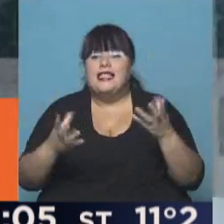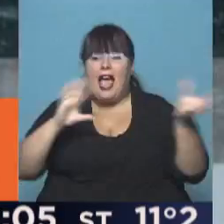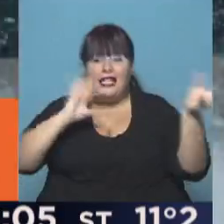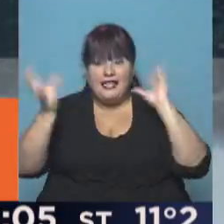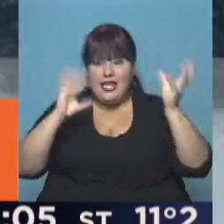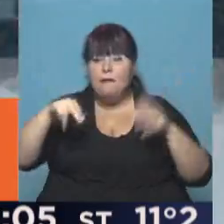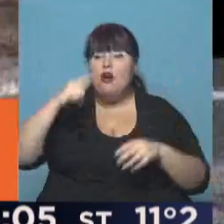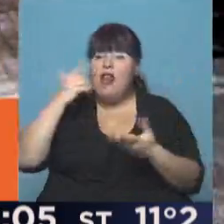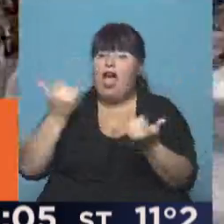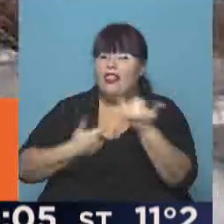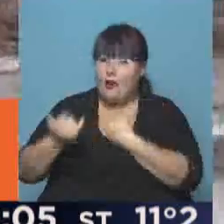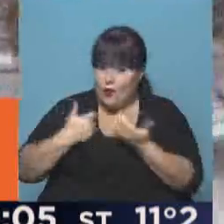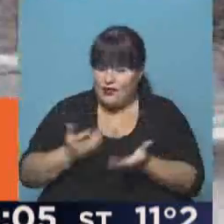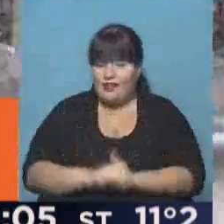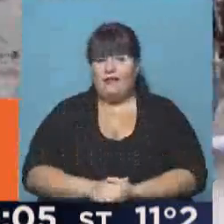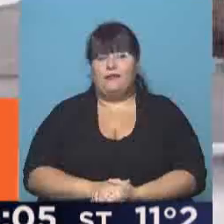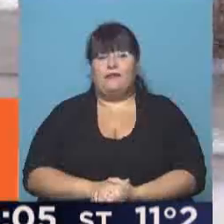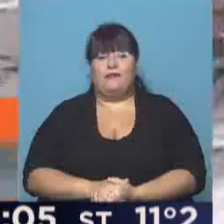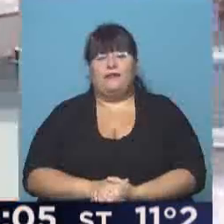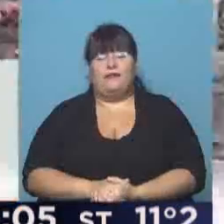el tiempo, Nadia. Te escuchamos. Adelante.